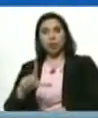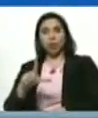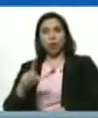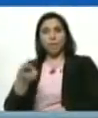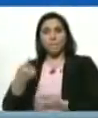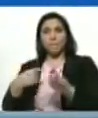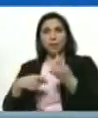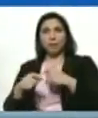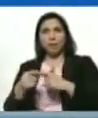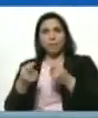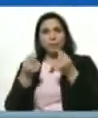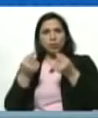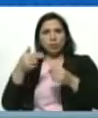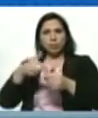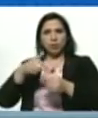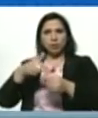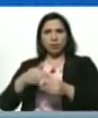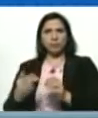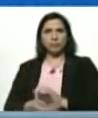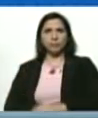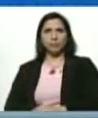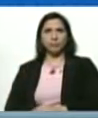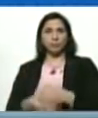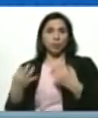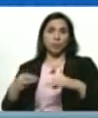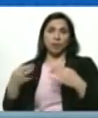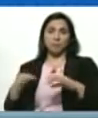poquitico y gasolina normal